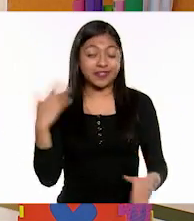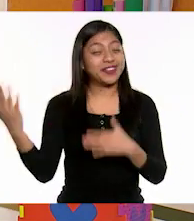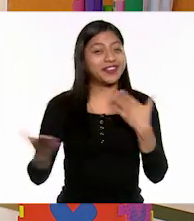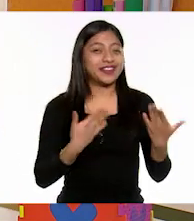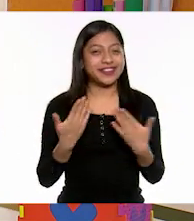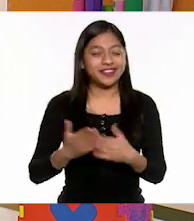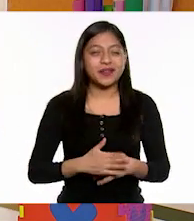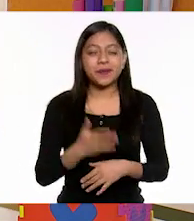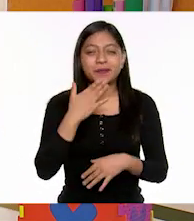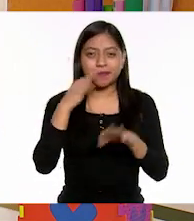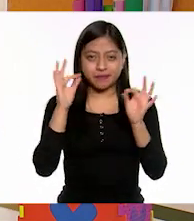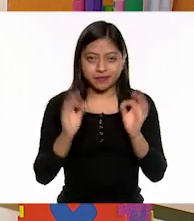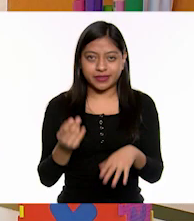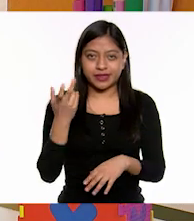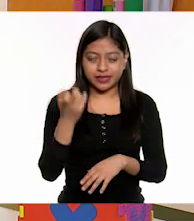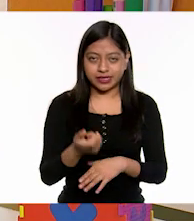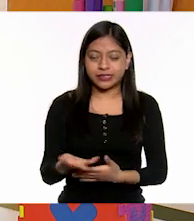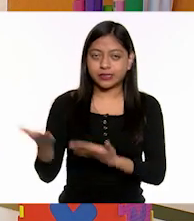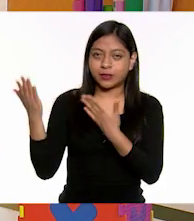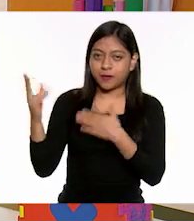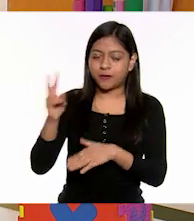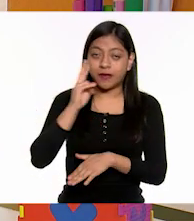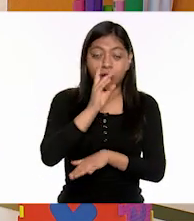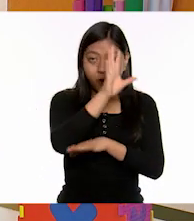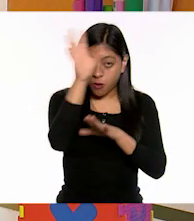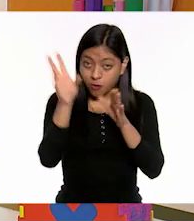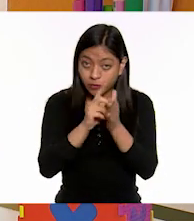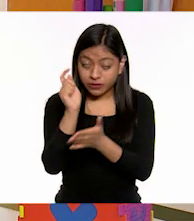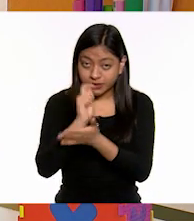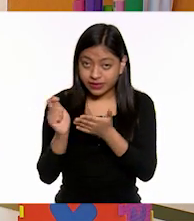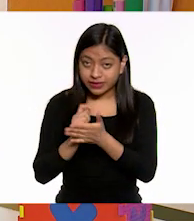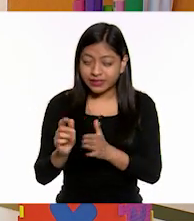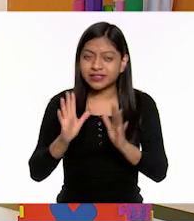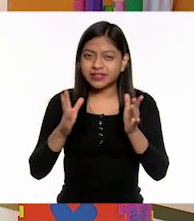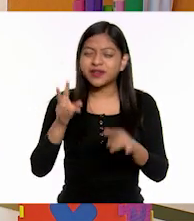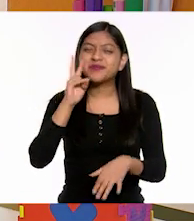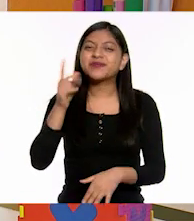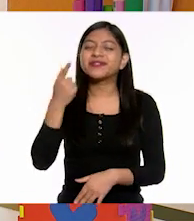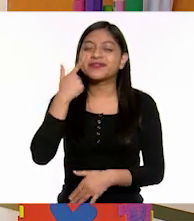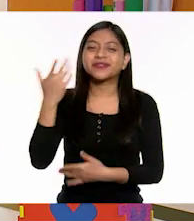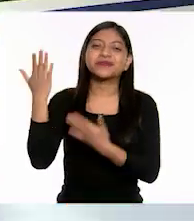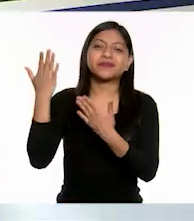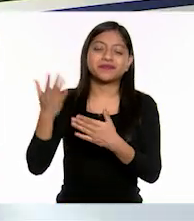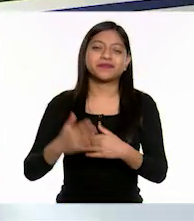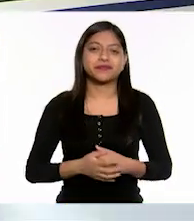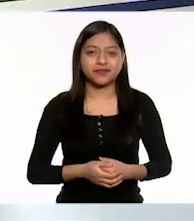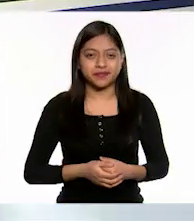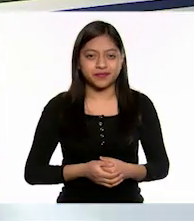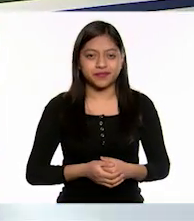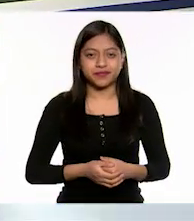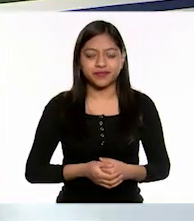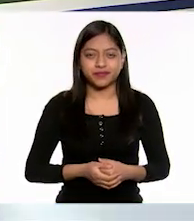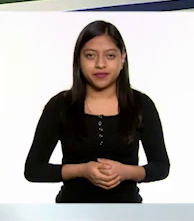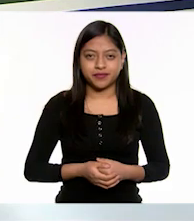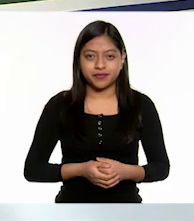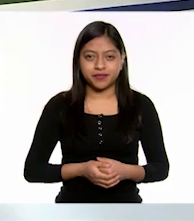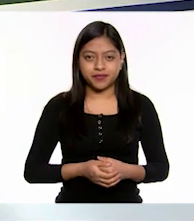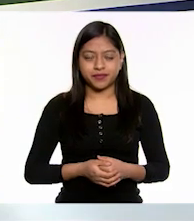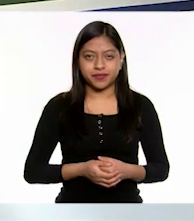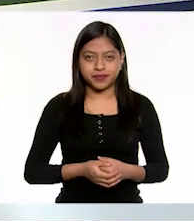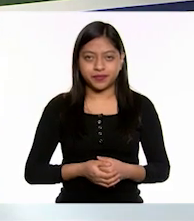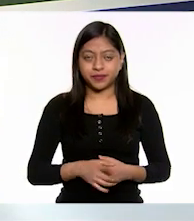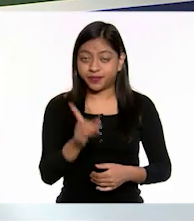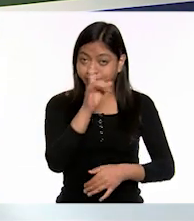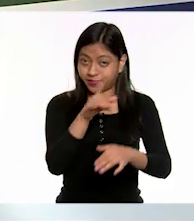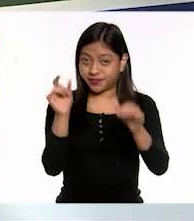y así quedaría nuestra nuestro cuadro resuelto vamos a verlo claro a ver veamos y